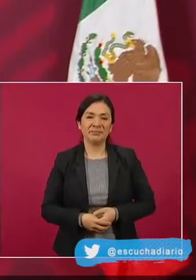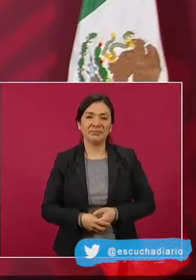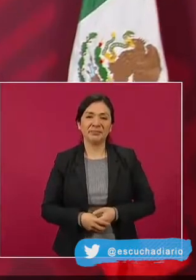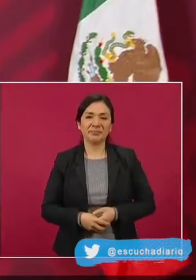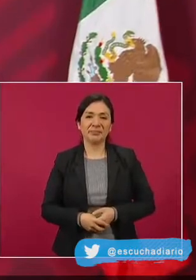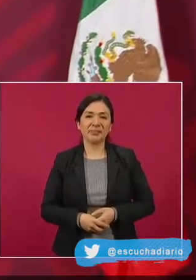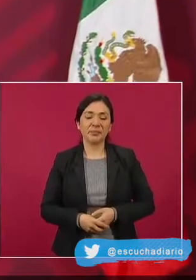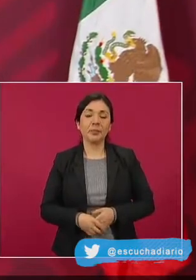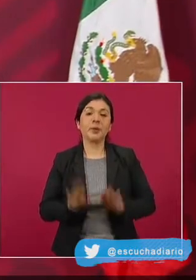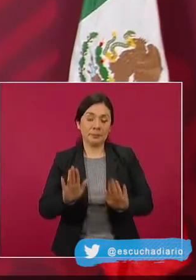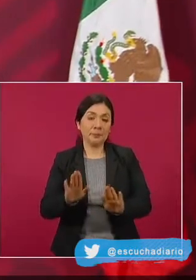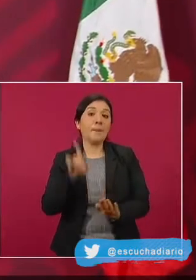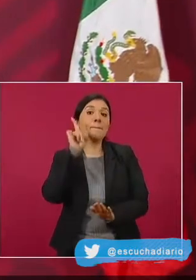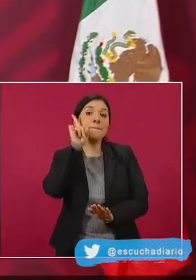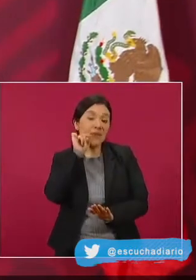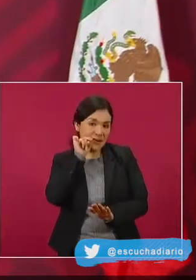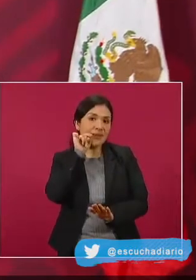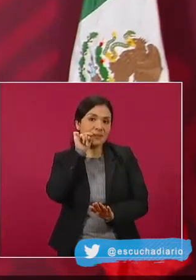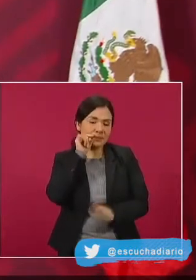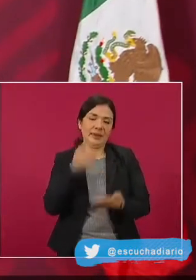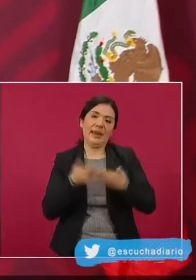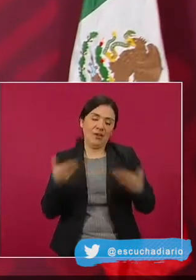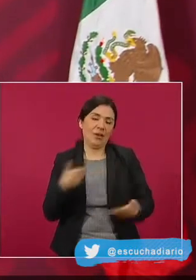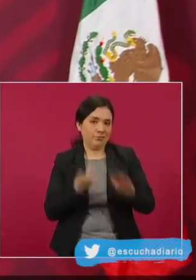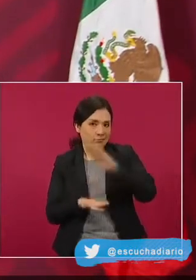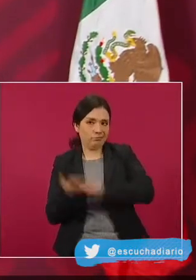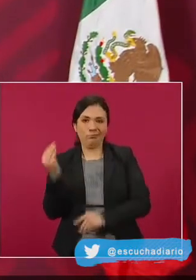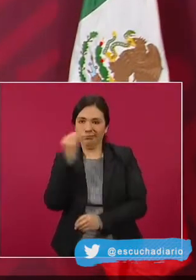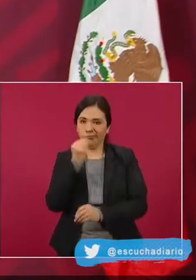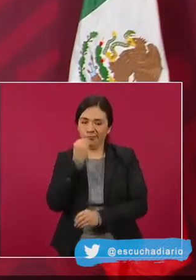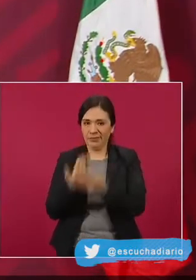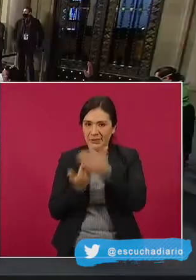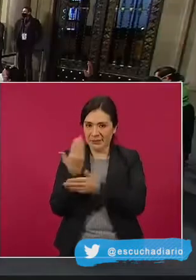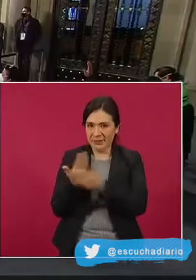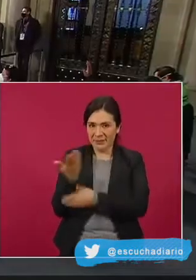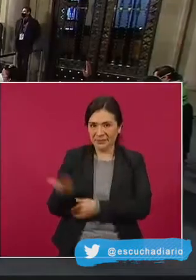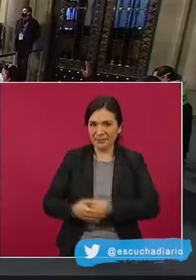Viva México. Pero para mañana, y ahora nos vamos a desayunar.